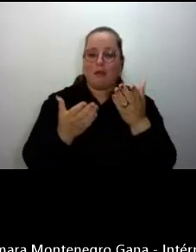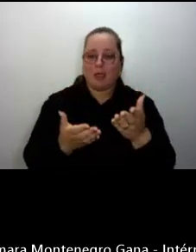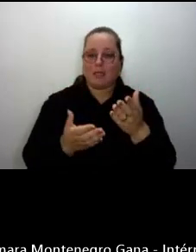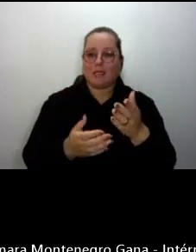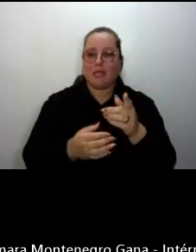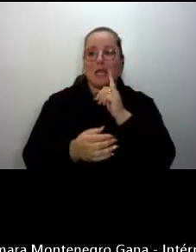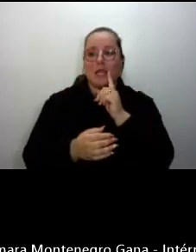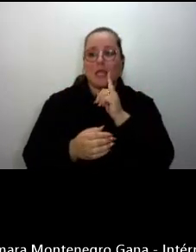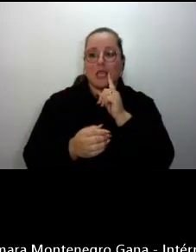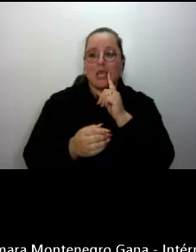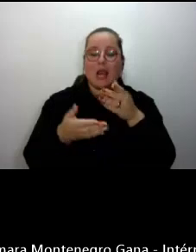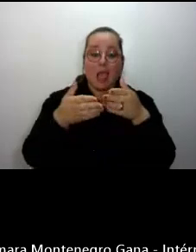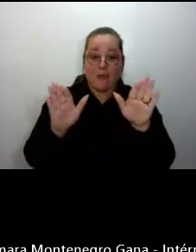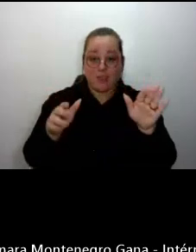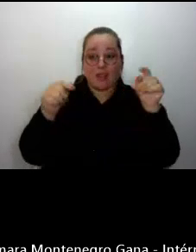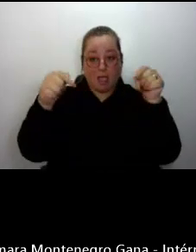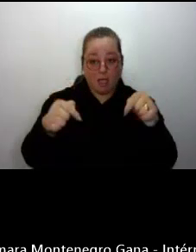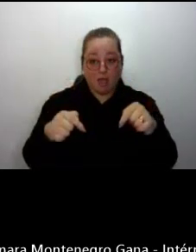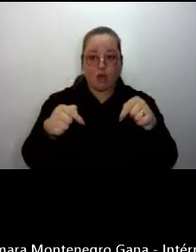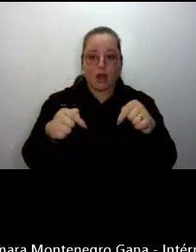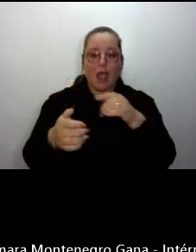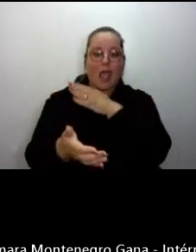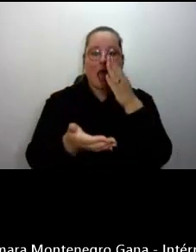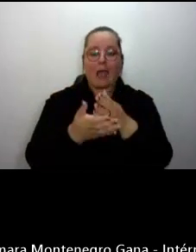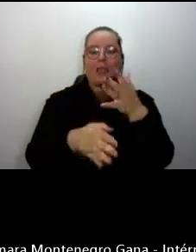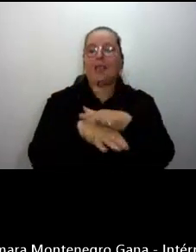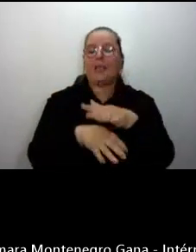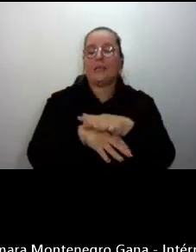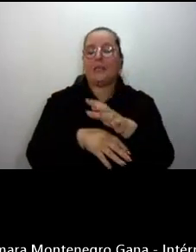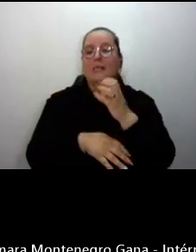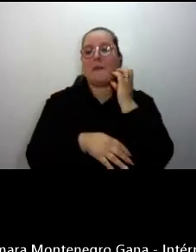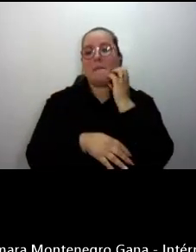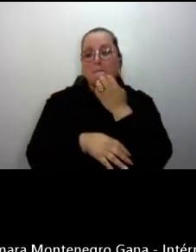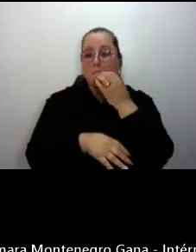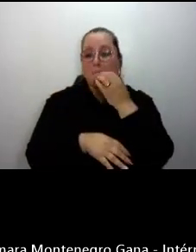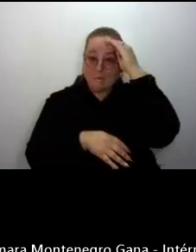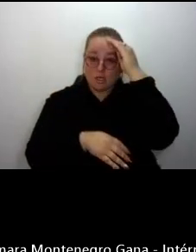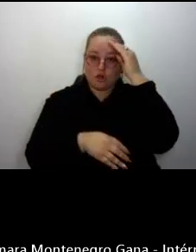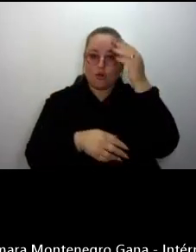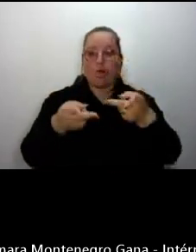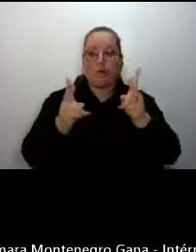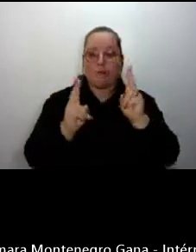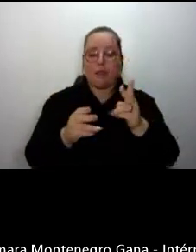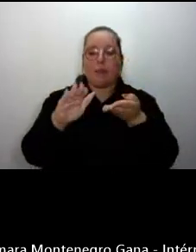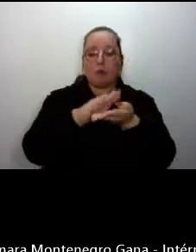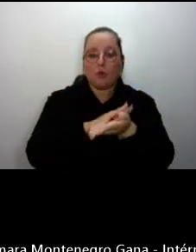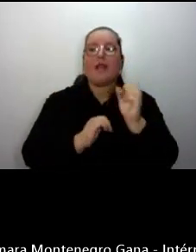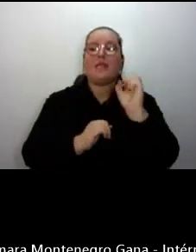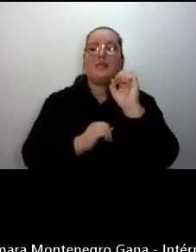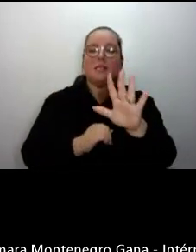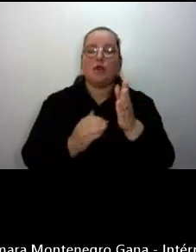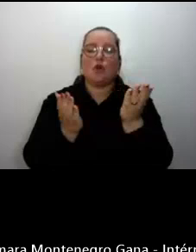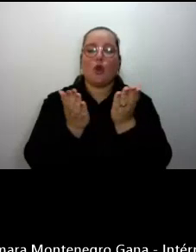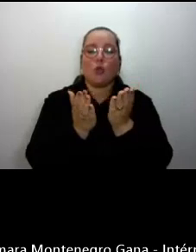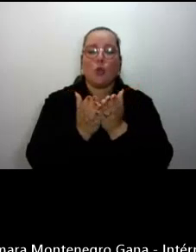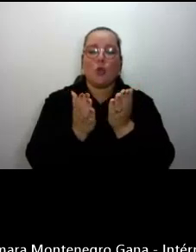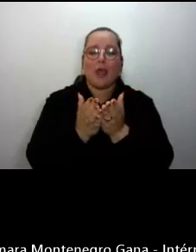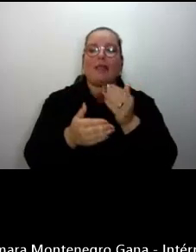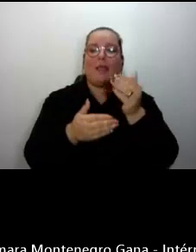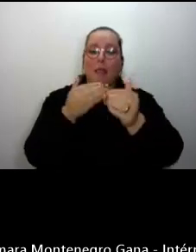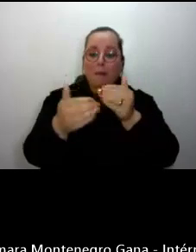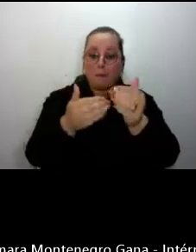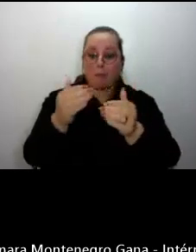la que está abierta hoy en día hasta el 15 de mayo, permite postular 5 estudiantes con necesidades educativas transitorias y